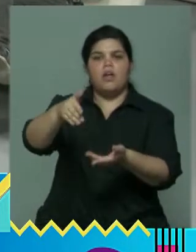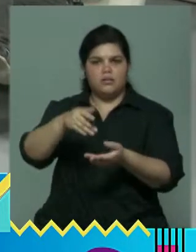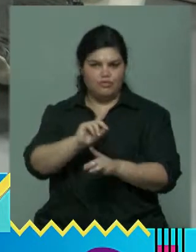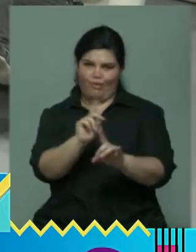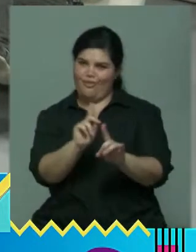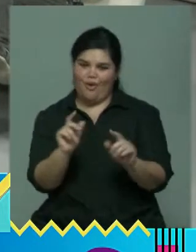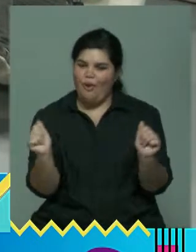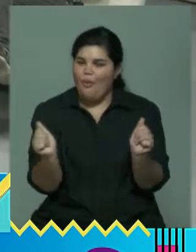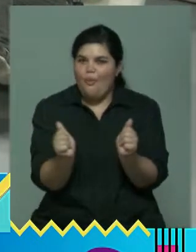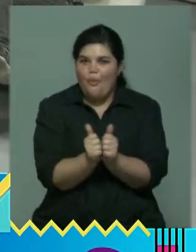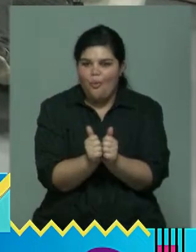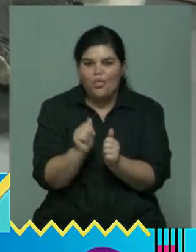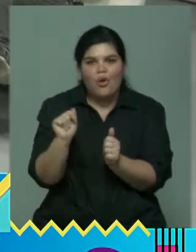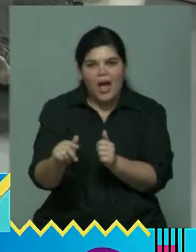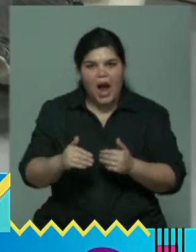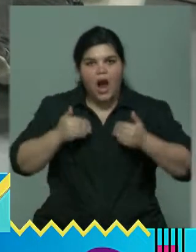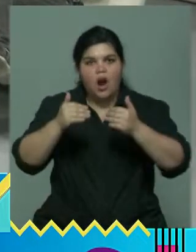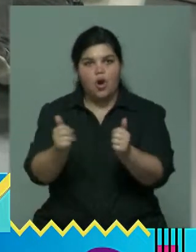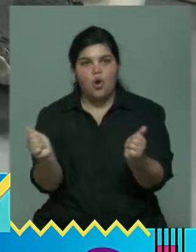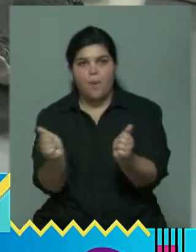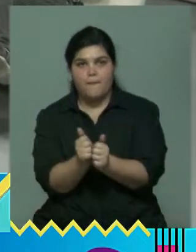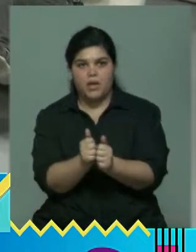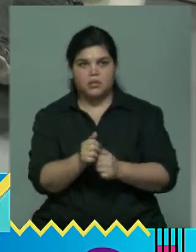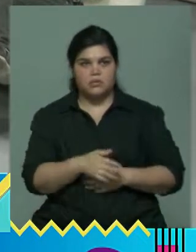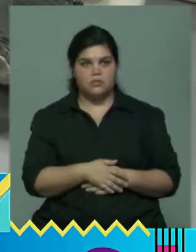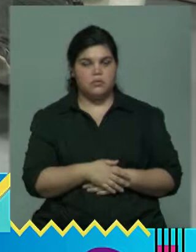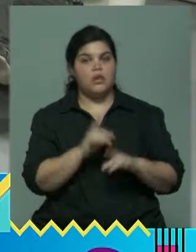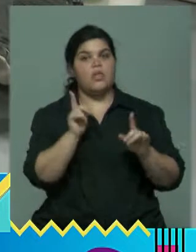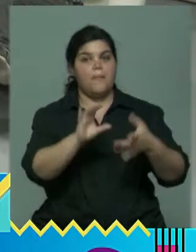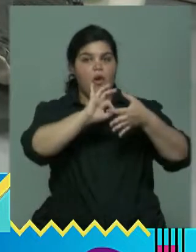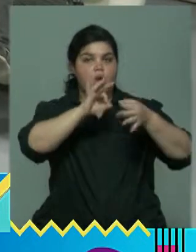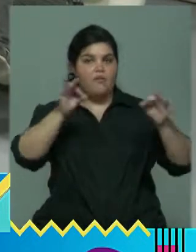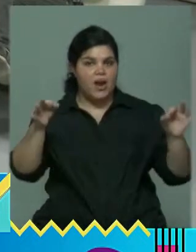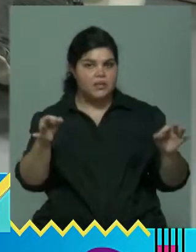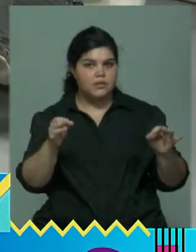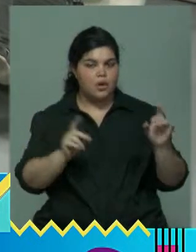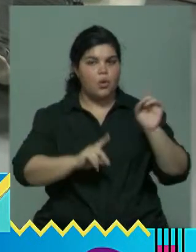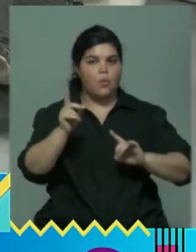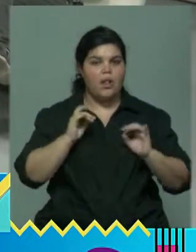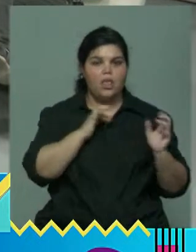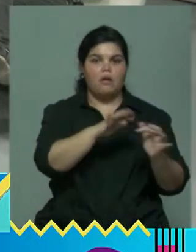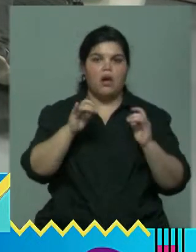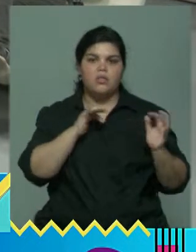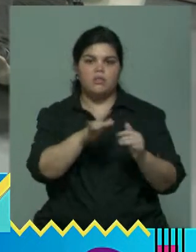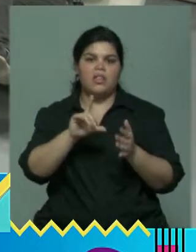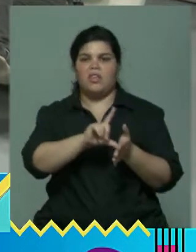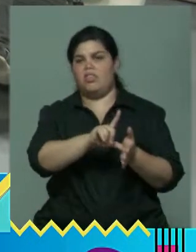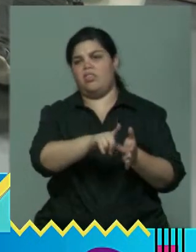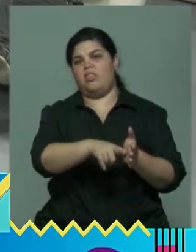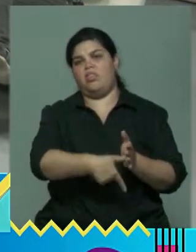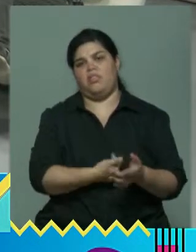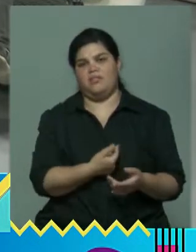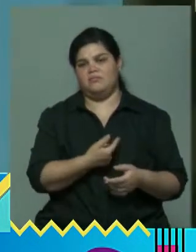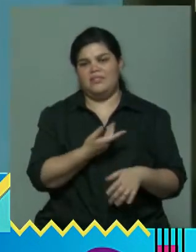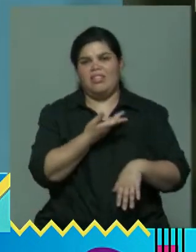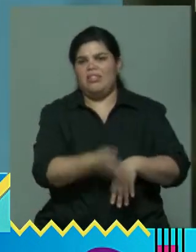ese avance. Pero por supuesto. ¿No? Y un poco una frase que quedó siempre, esto de los debates van por detrás de lo que ya se avanzó, ¿no? Ya hay una ley que nos